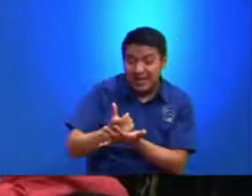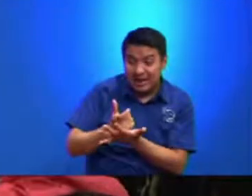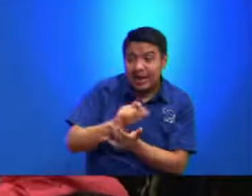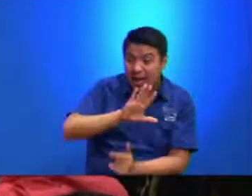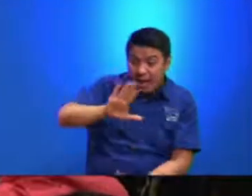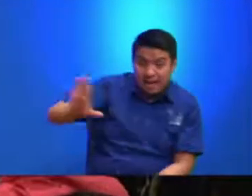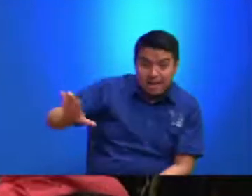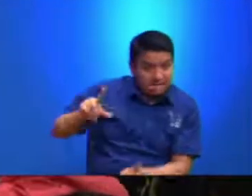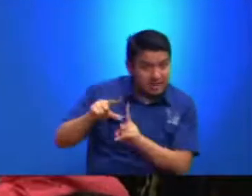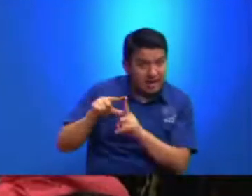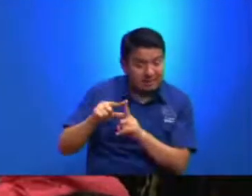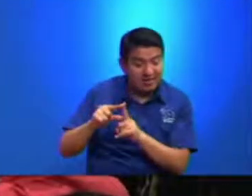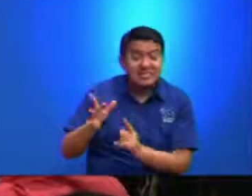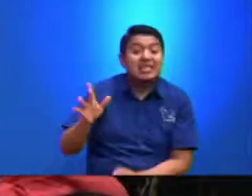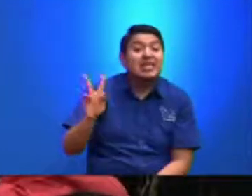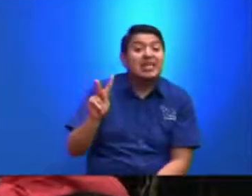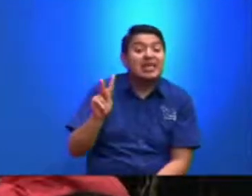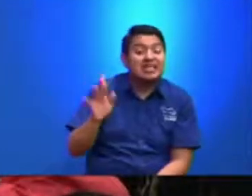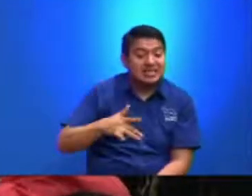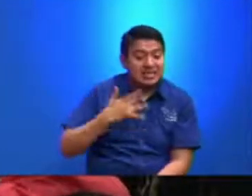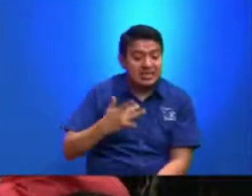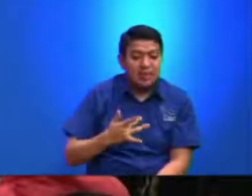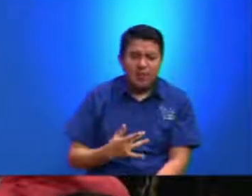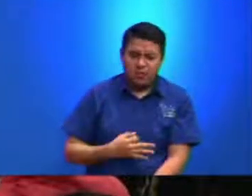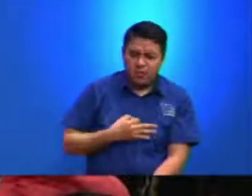es el último alarido de Francia.